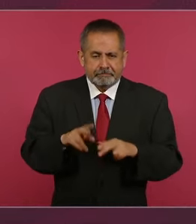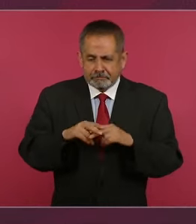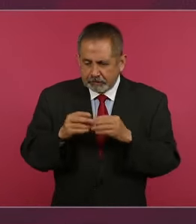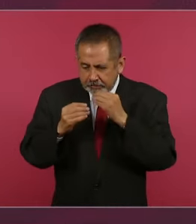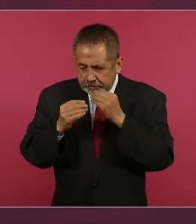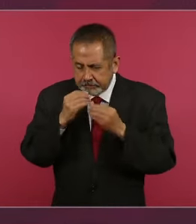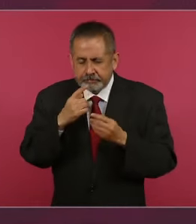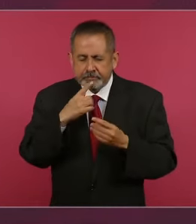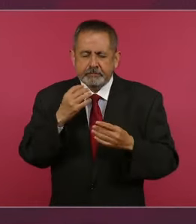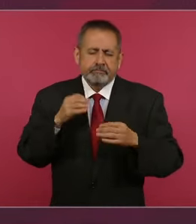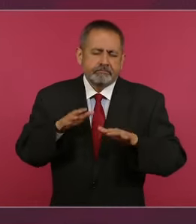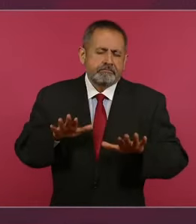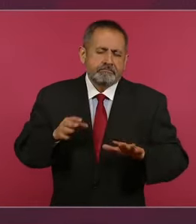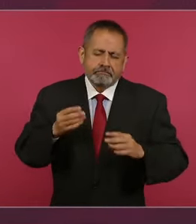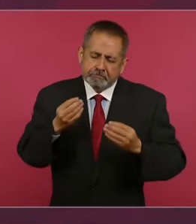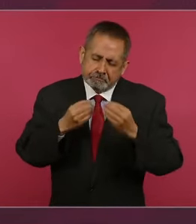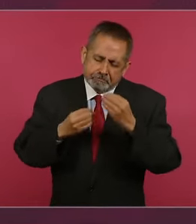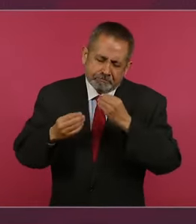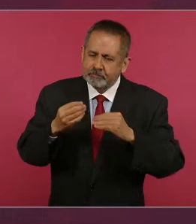saboreamos bien